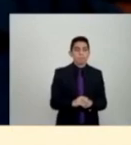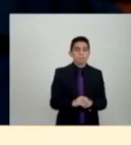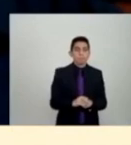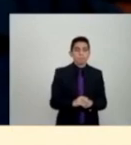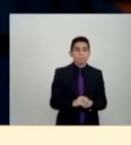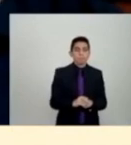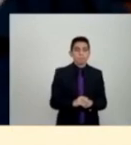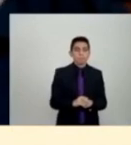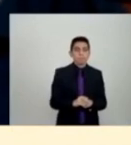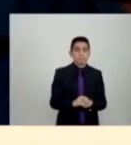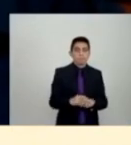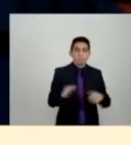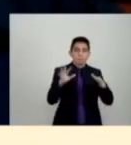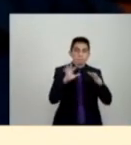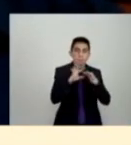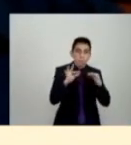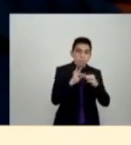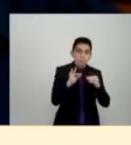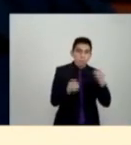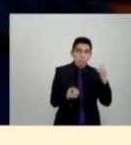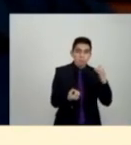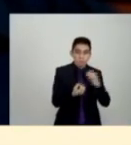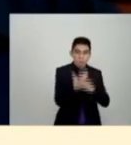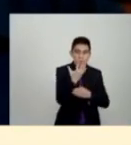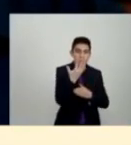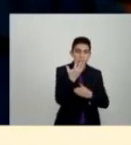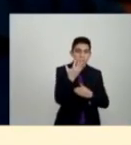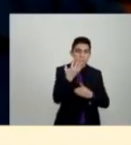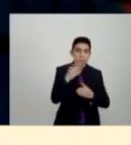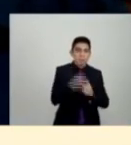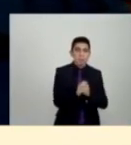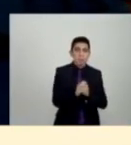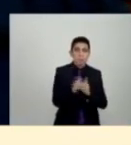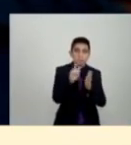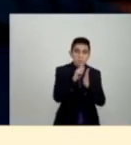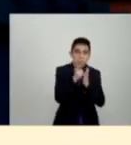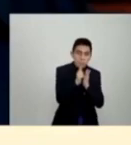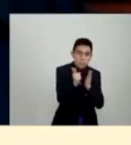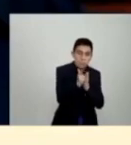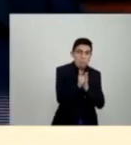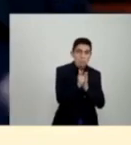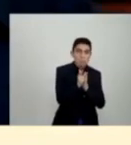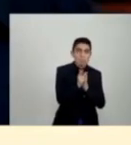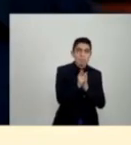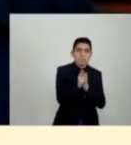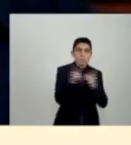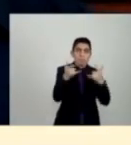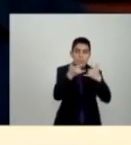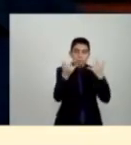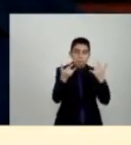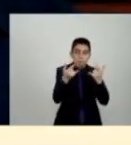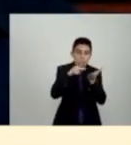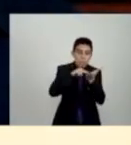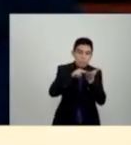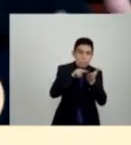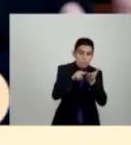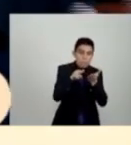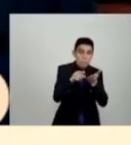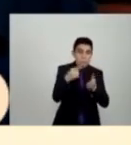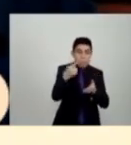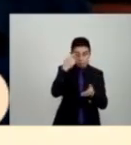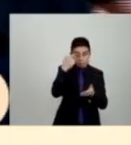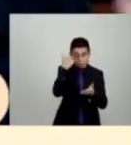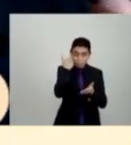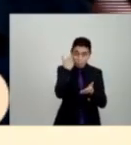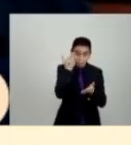de un nuevo género, bueno, no, un género derivado, que sería la novela negra involuntaria. Y es que cuando la realidad de un país es